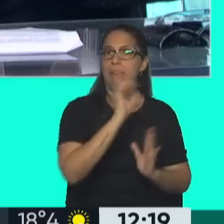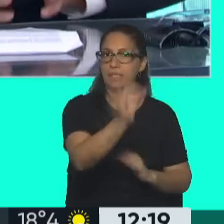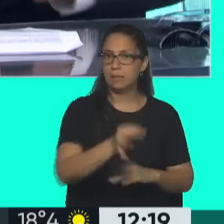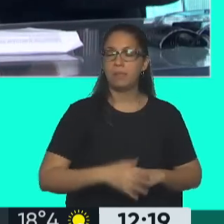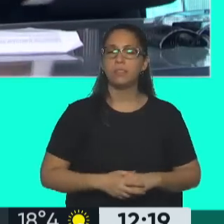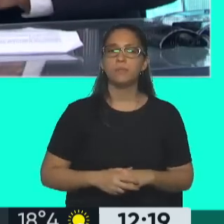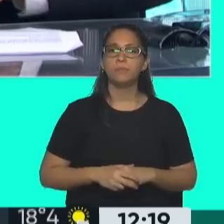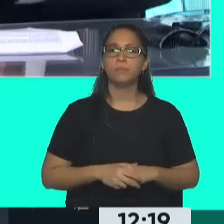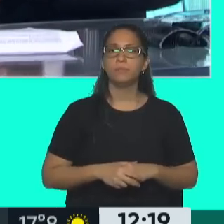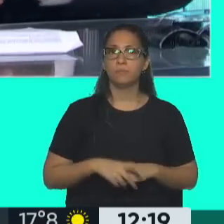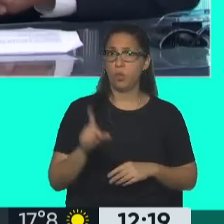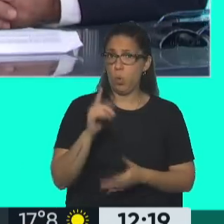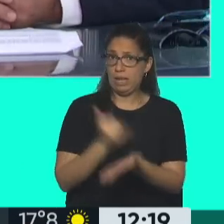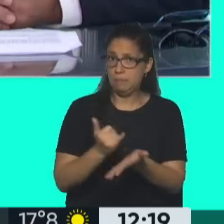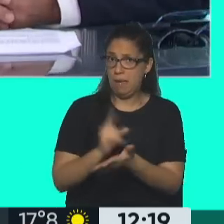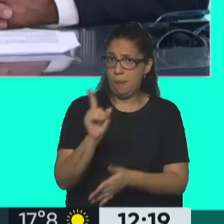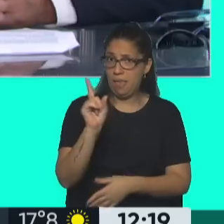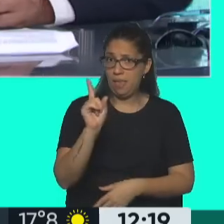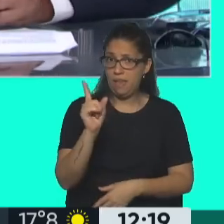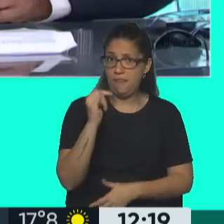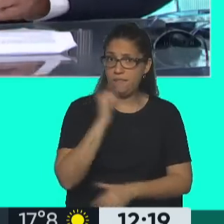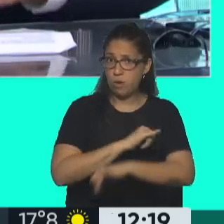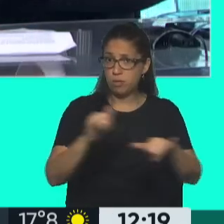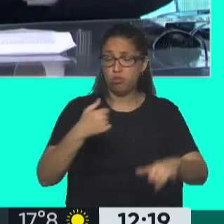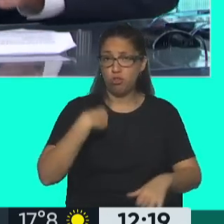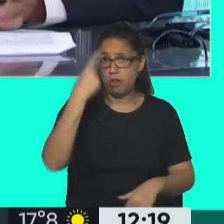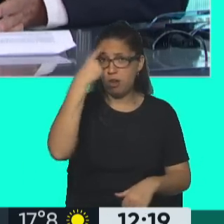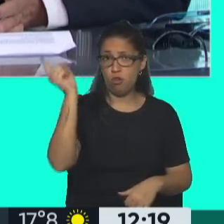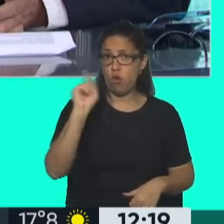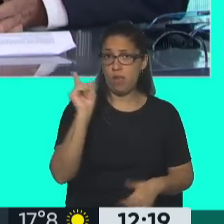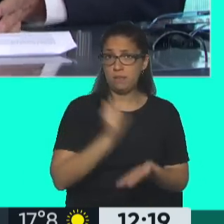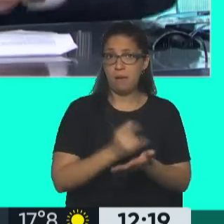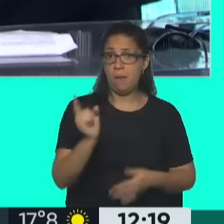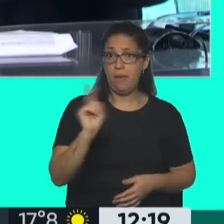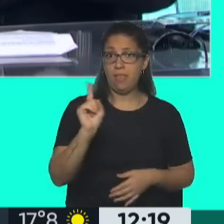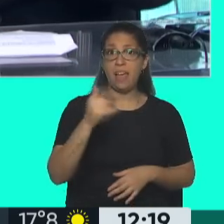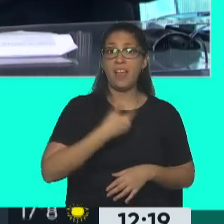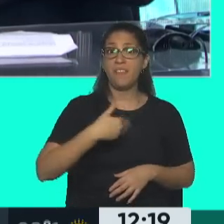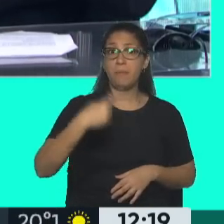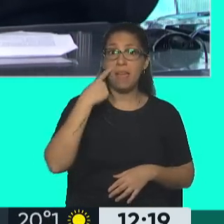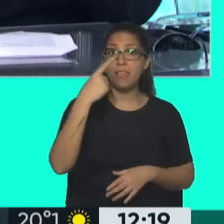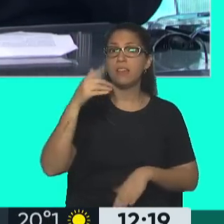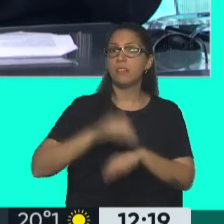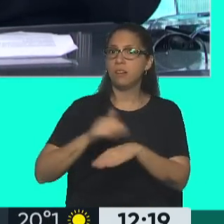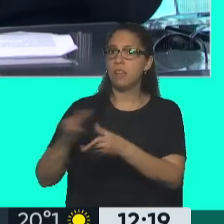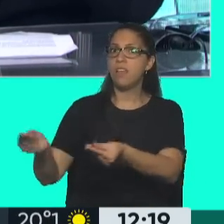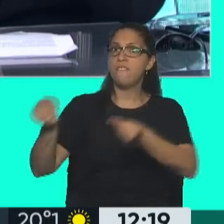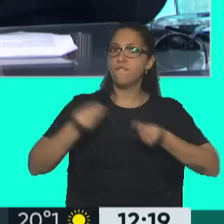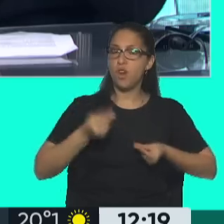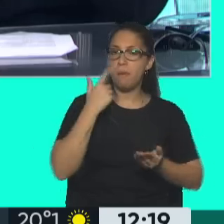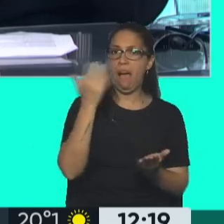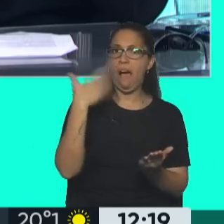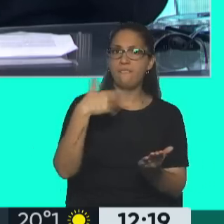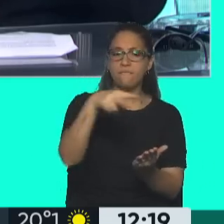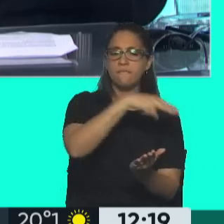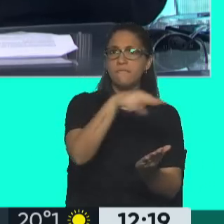Eso que pidió... No es un dato menor para nada, Raúl. Yo creo que no, yo evalúo que para no, porque nada. el Fondo Monetario Internacional se hace cargo pidiendo el informe para